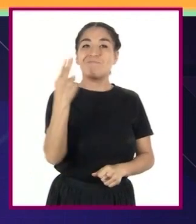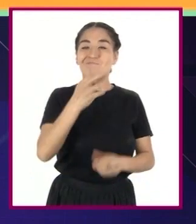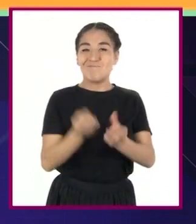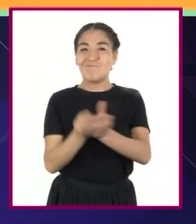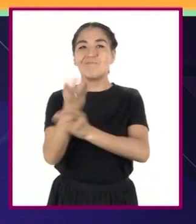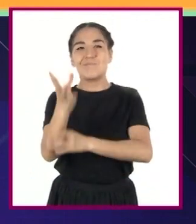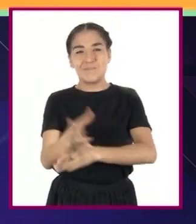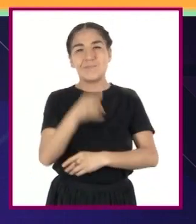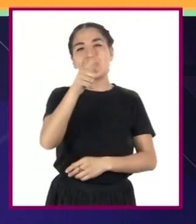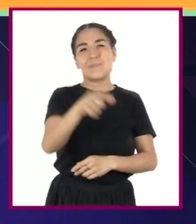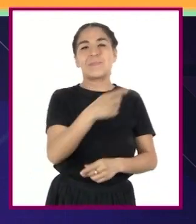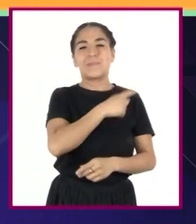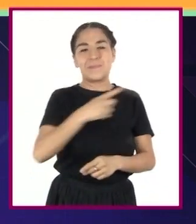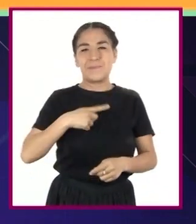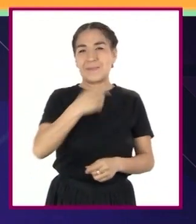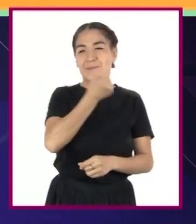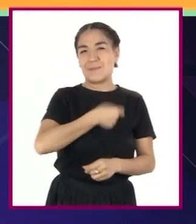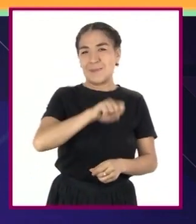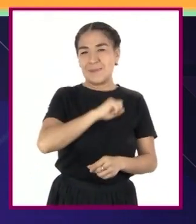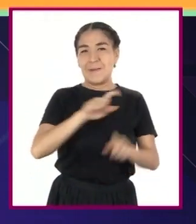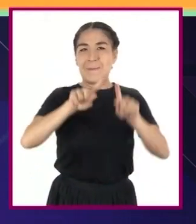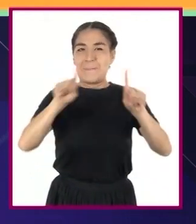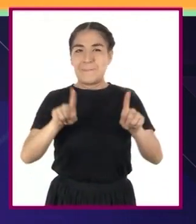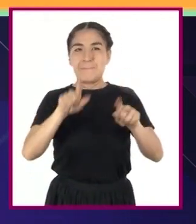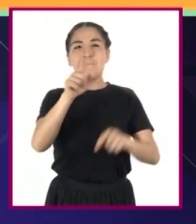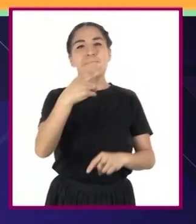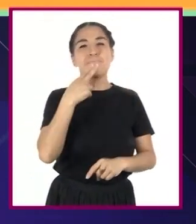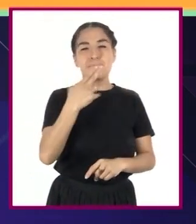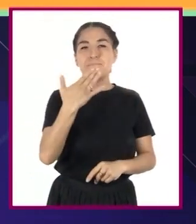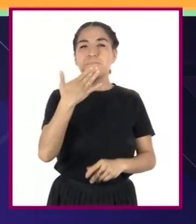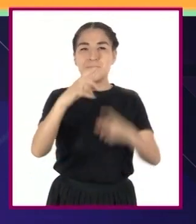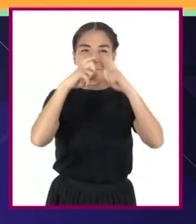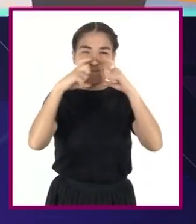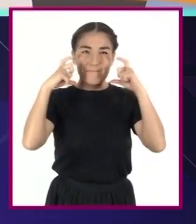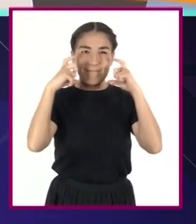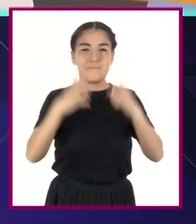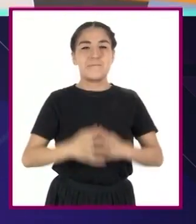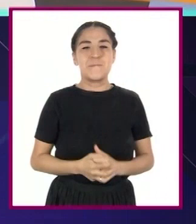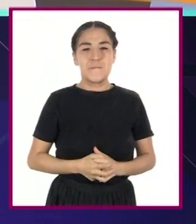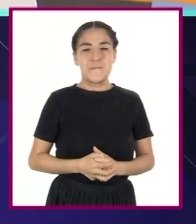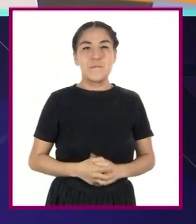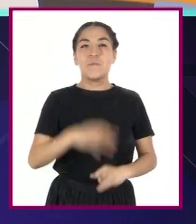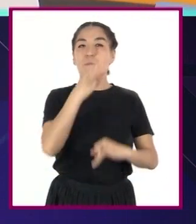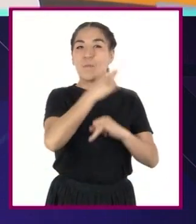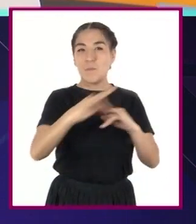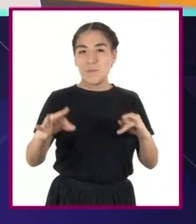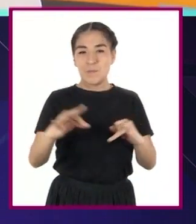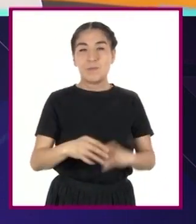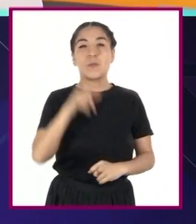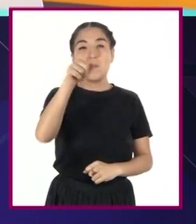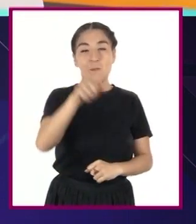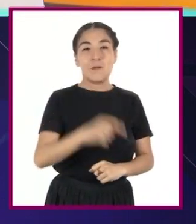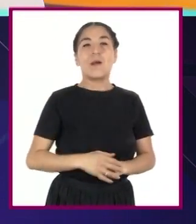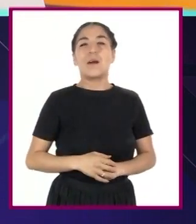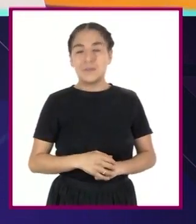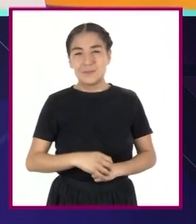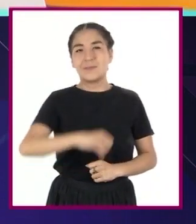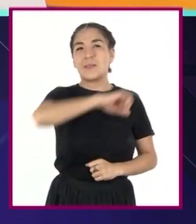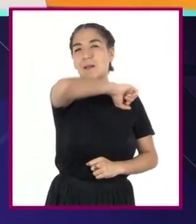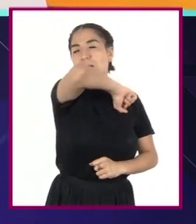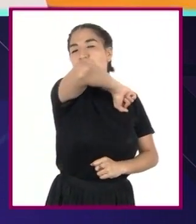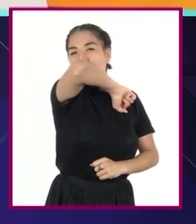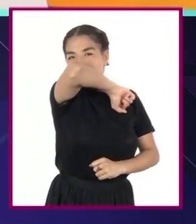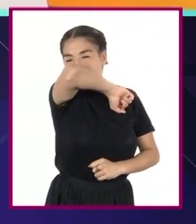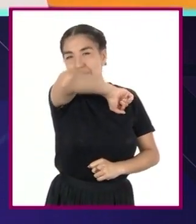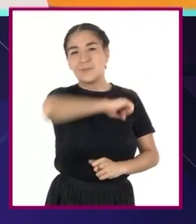de salir, mantengan su sana distancia. Usen de forma correcta el cubrebocas. Y finalmente, si estornudan, háganlo cubriendo su boca